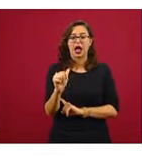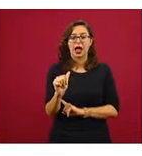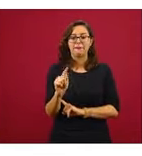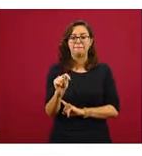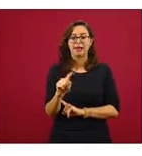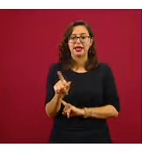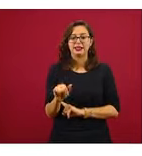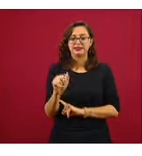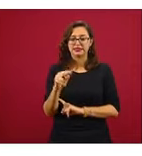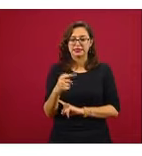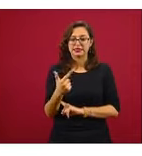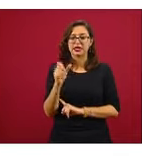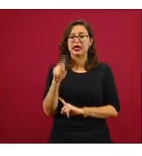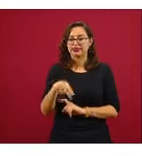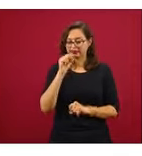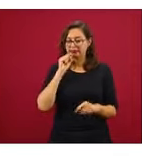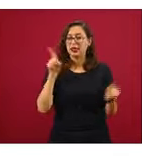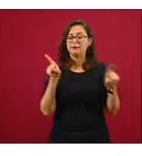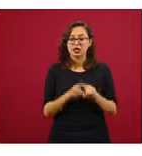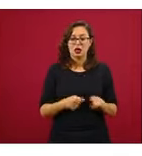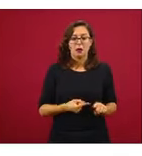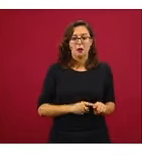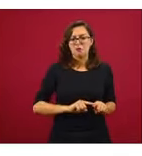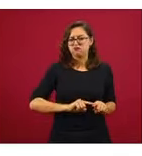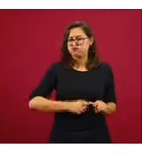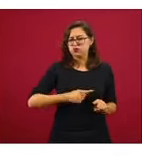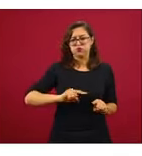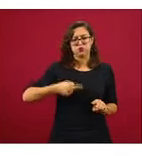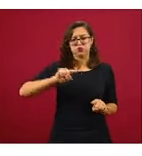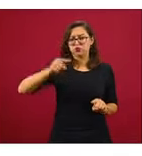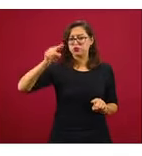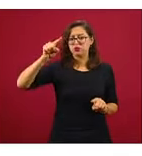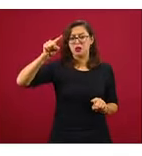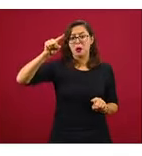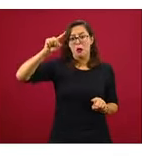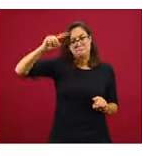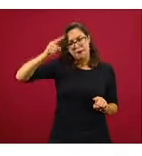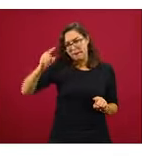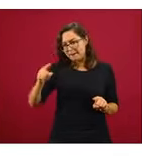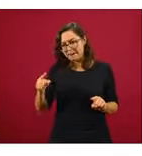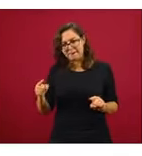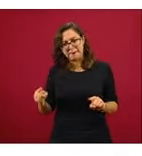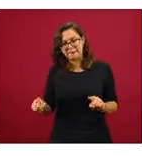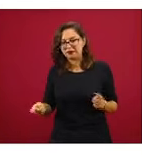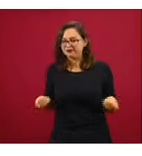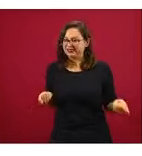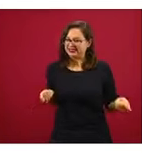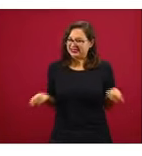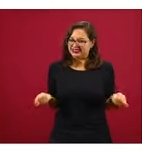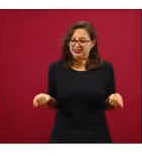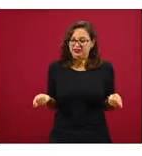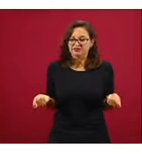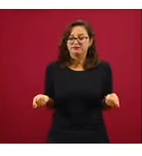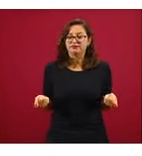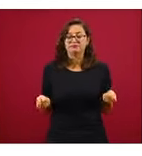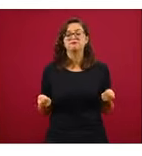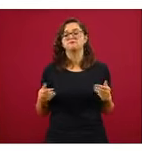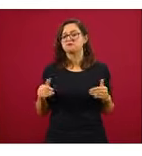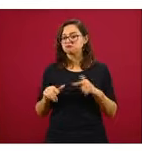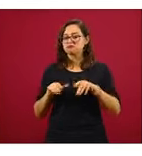estado. Sin embargo, una vez que llegó a ese pico, Apatzingán tuvo una caída importante, un control de su transmisión que prácticamente